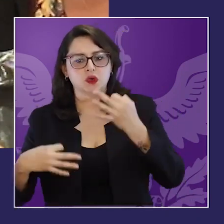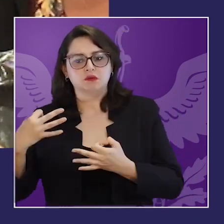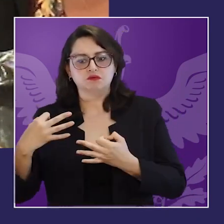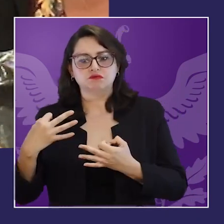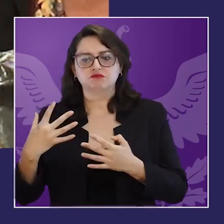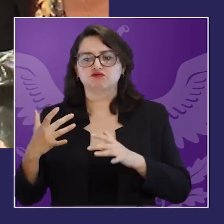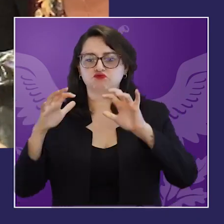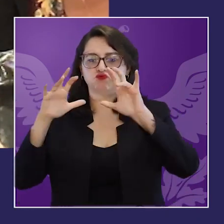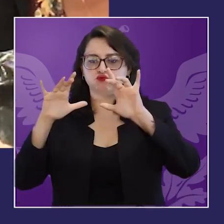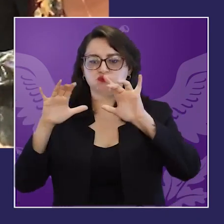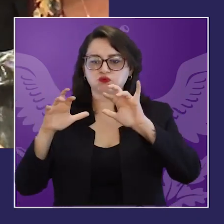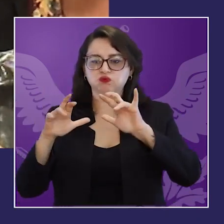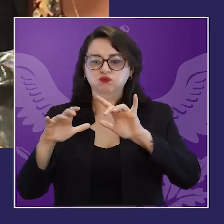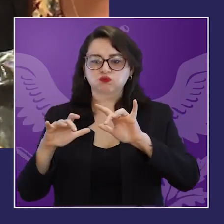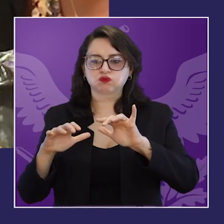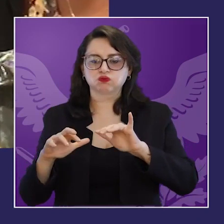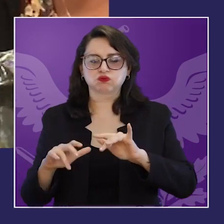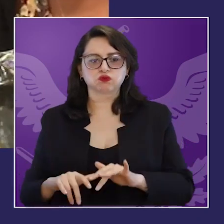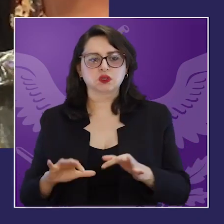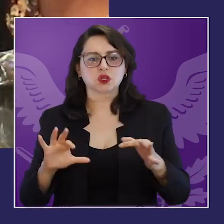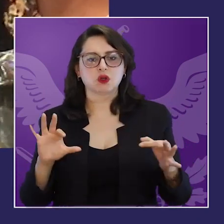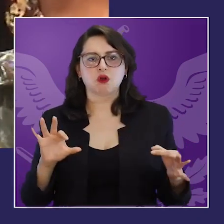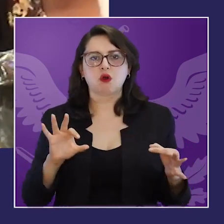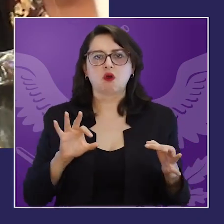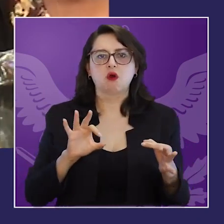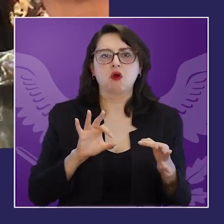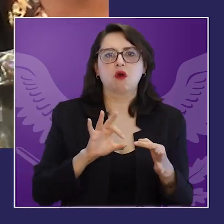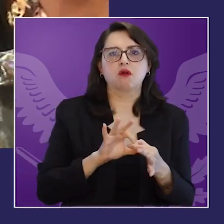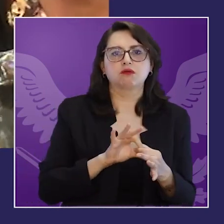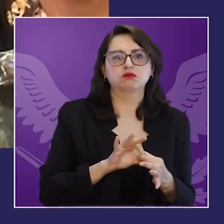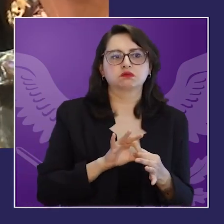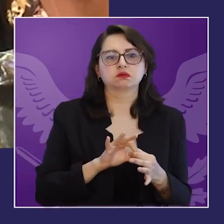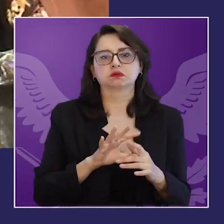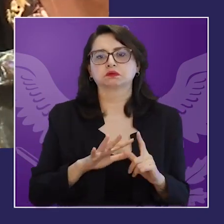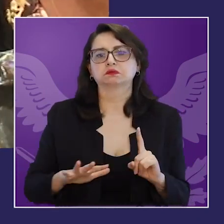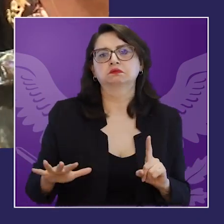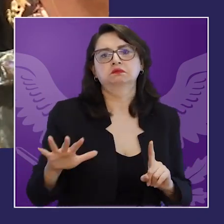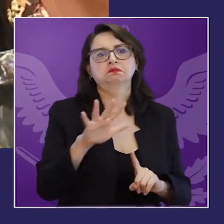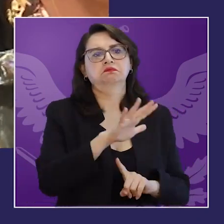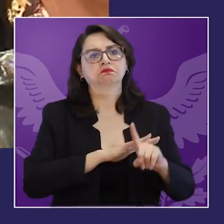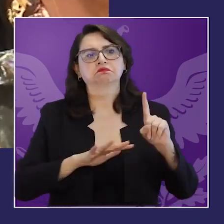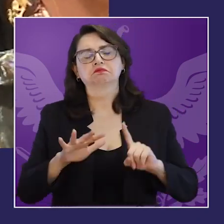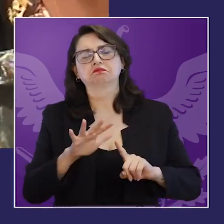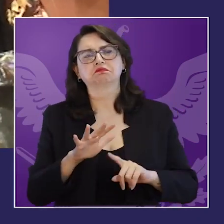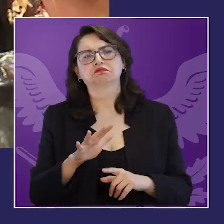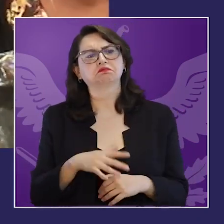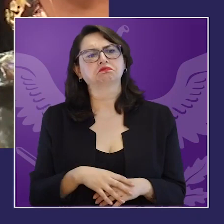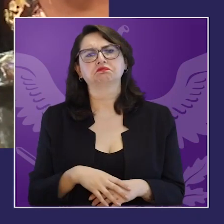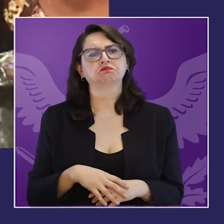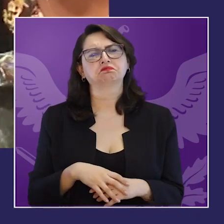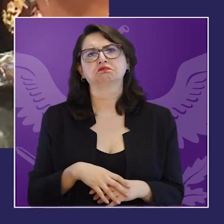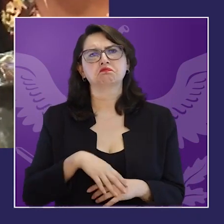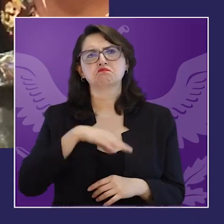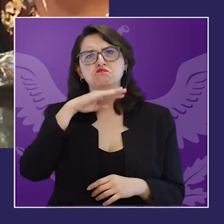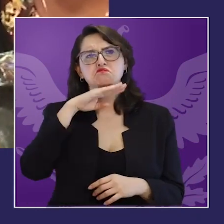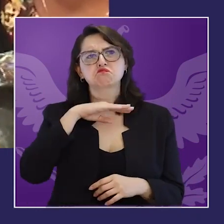a esa violencia sexual toda la reacción del aparato judicial, del sistema de conexiones y de aceptaciones sociales que se